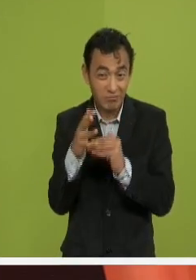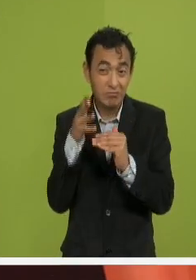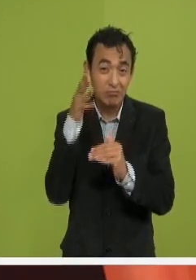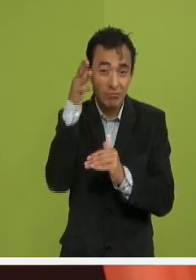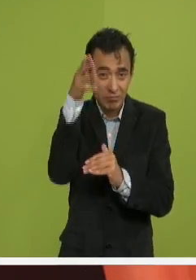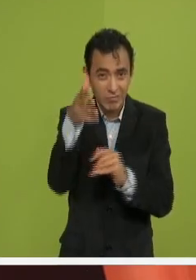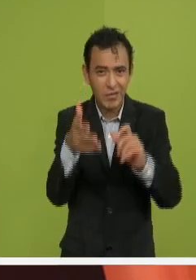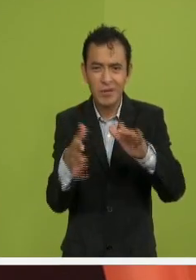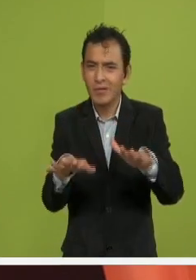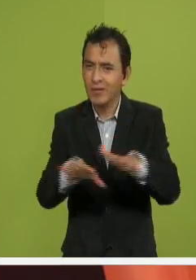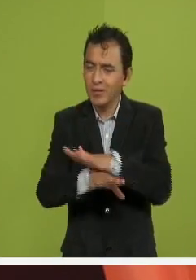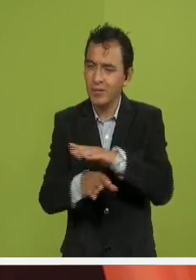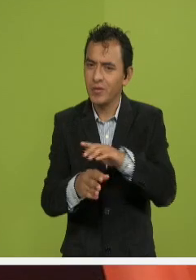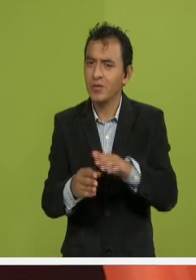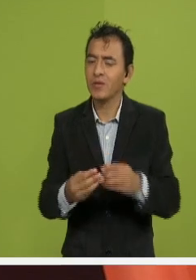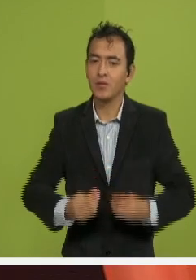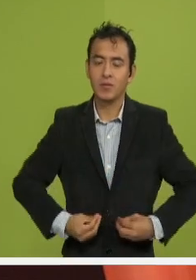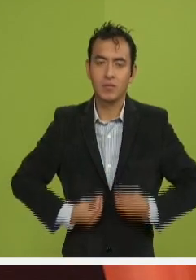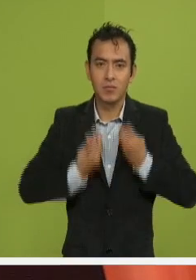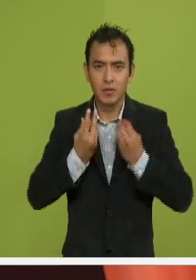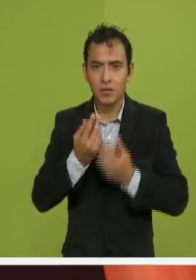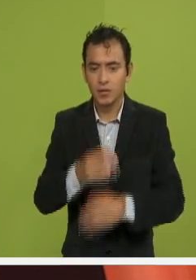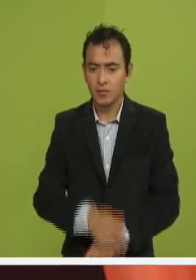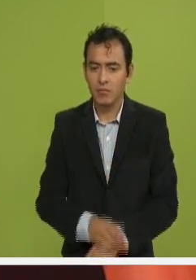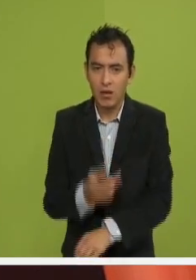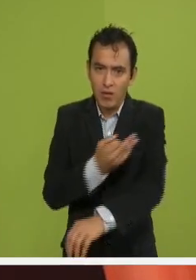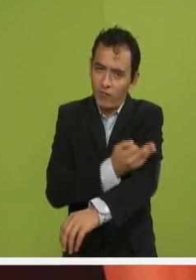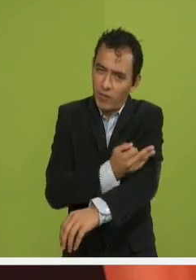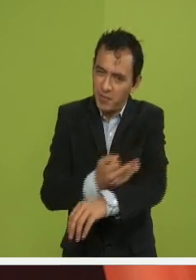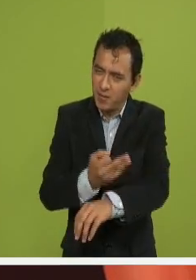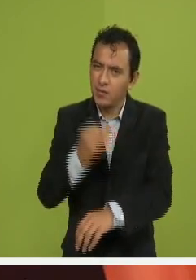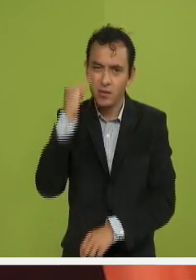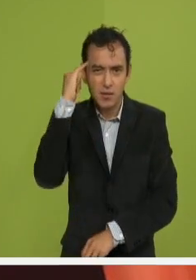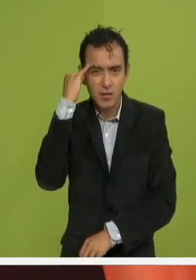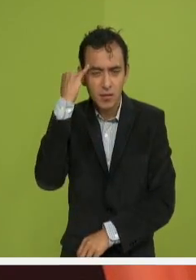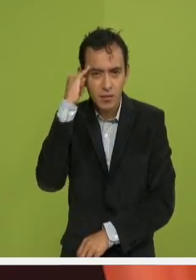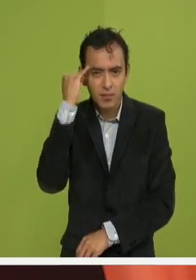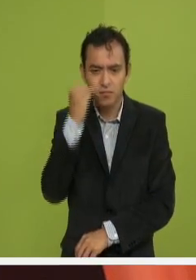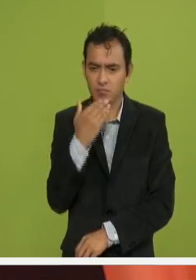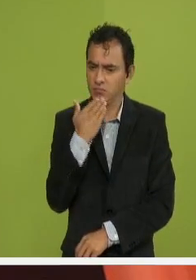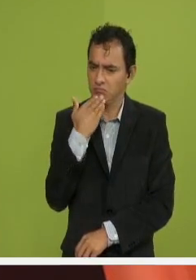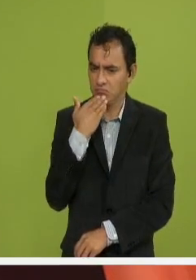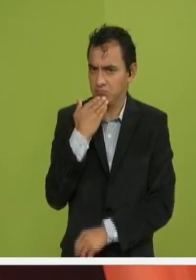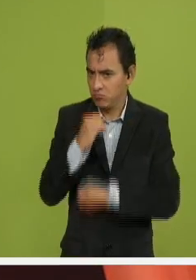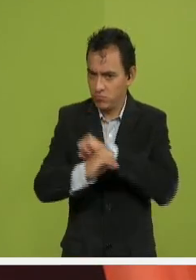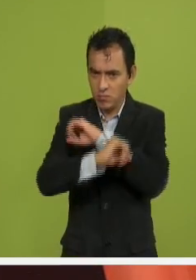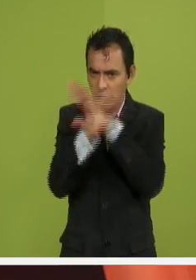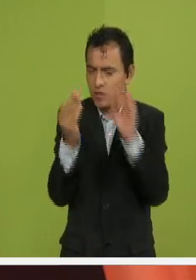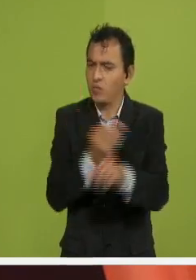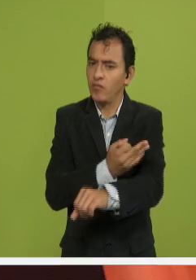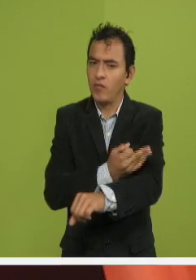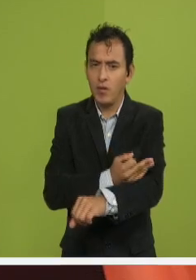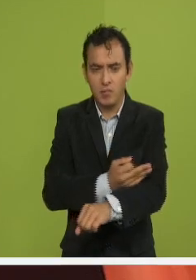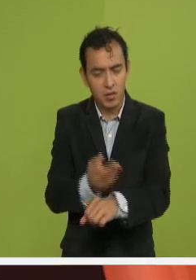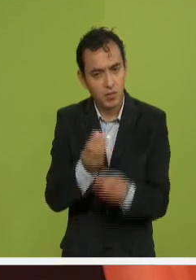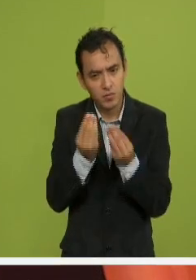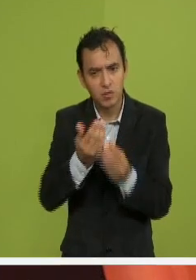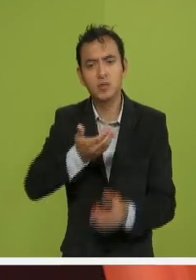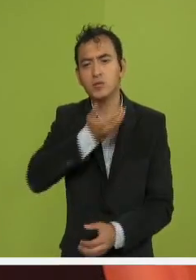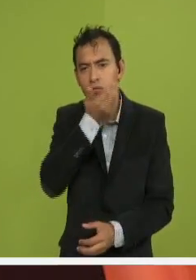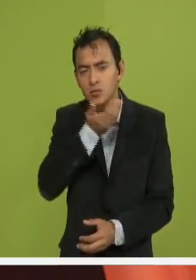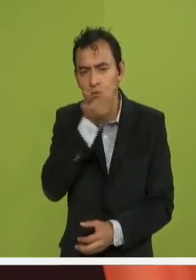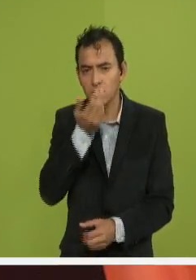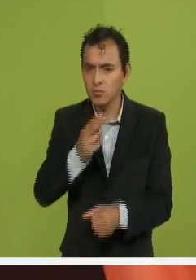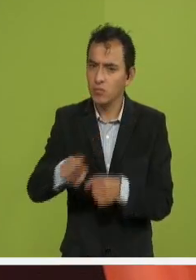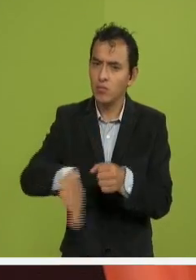un cambio de vida. La familia indígena, si bien es cierto, son familias tradicionales, muy